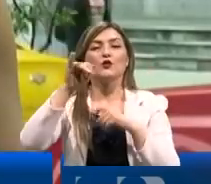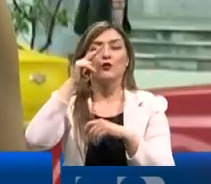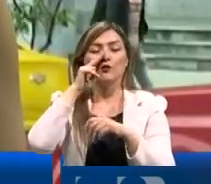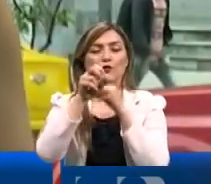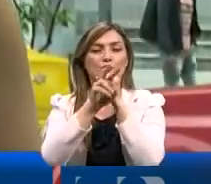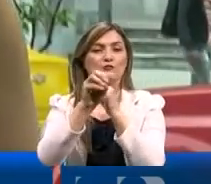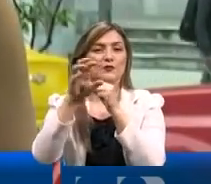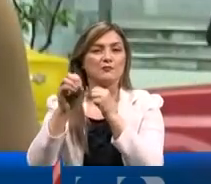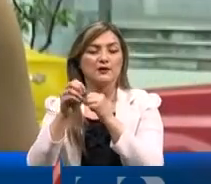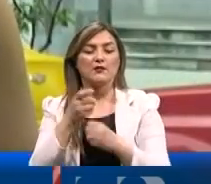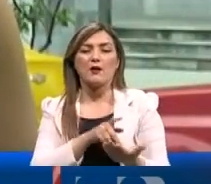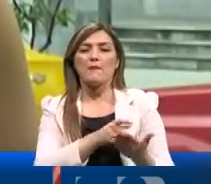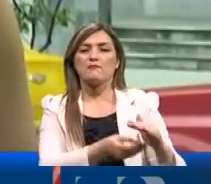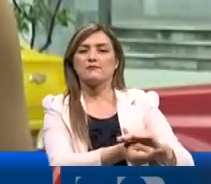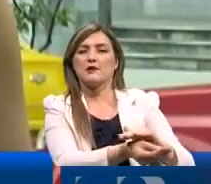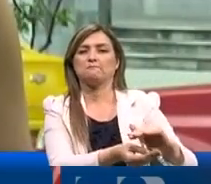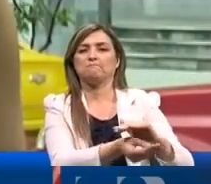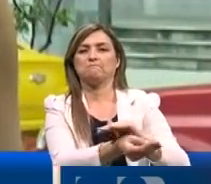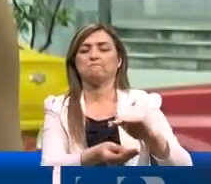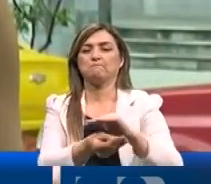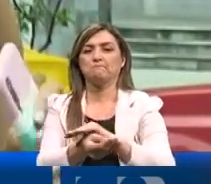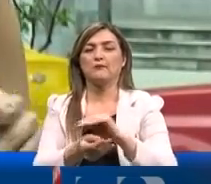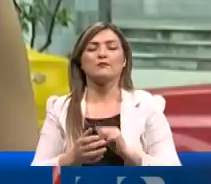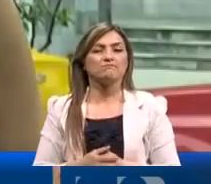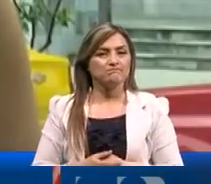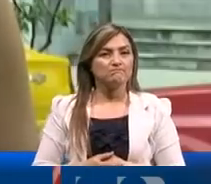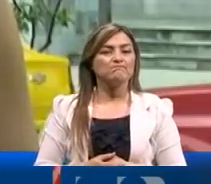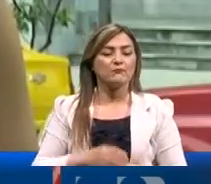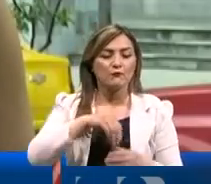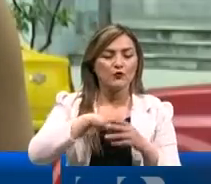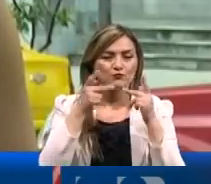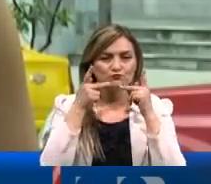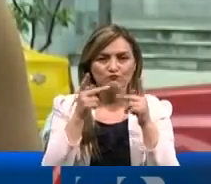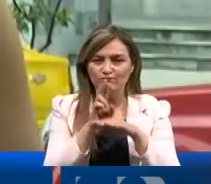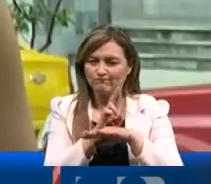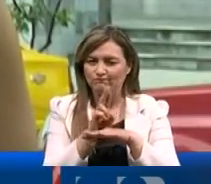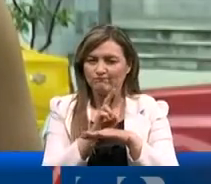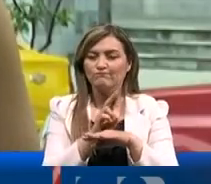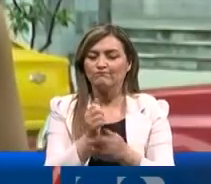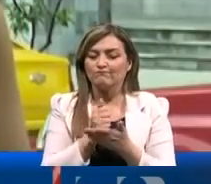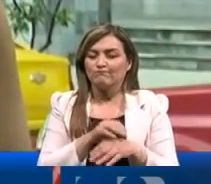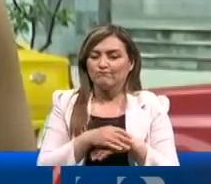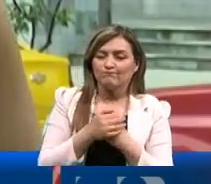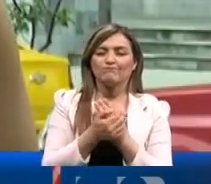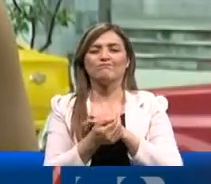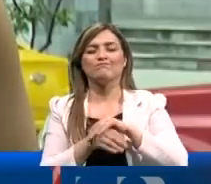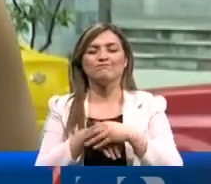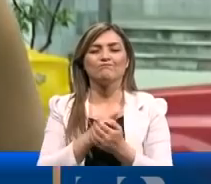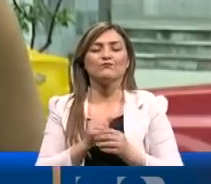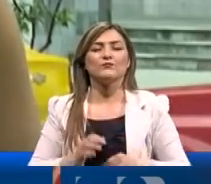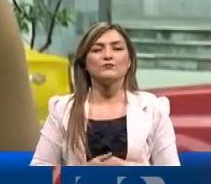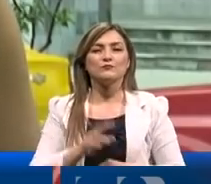beneficios económicos y usado tanto servidores públicos como recursos del Estado para poder beneficiarse. Entre ellos, dos